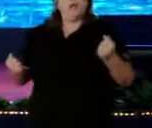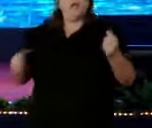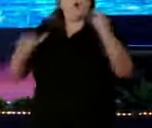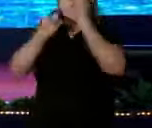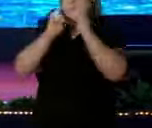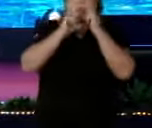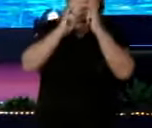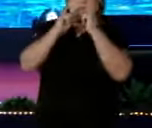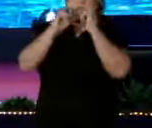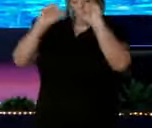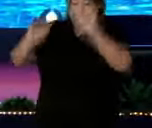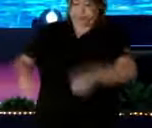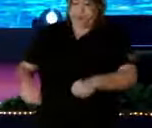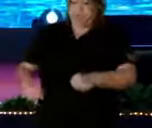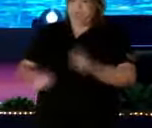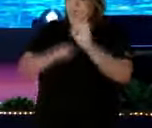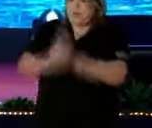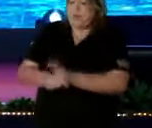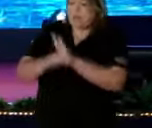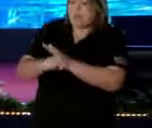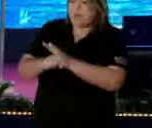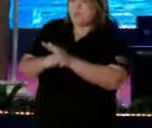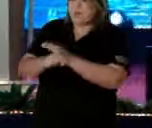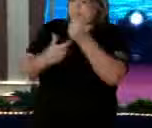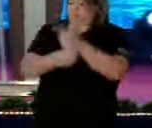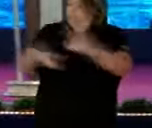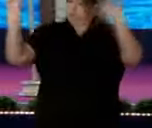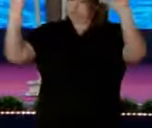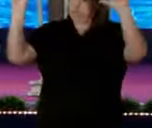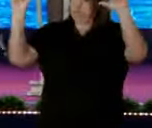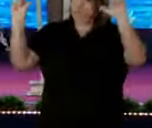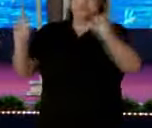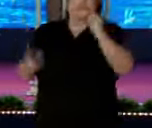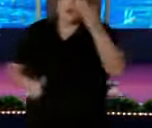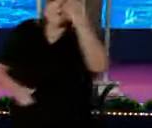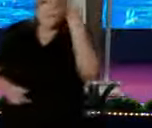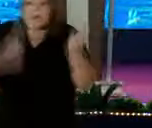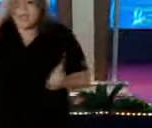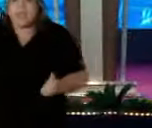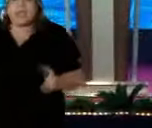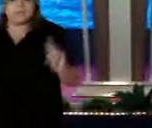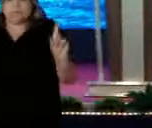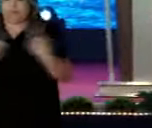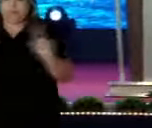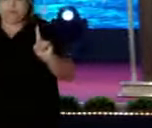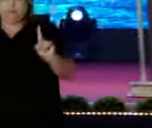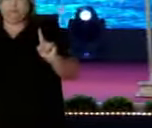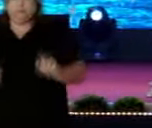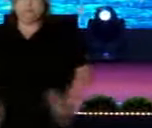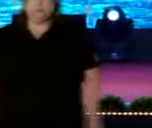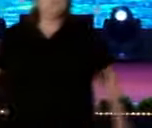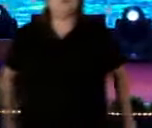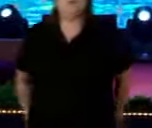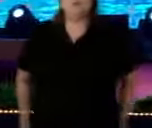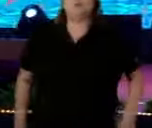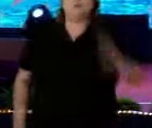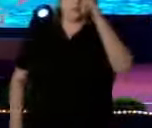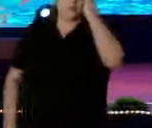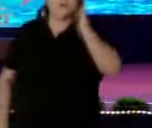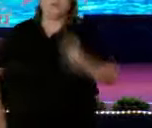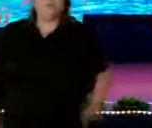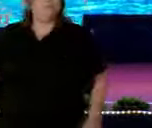cárceles al que está oprimido. No te olvides. No te dejes con la corriente